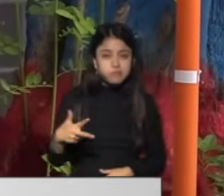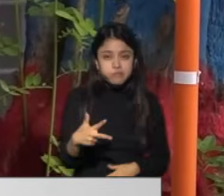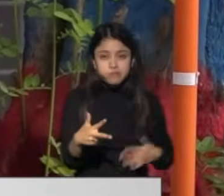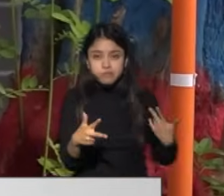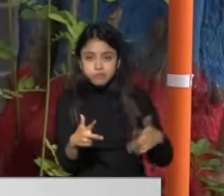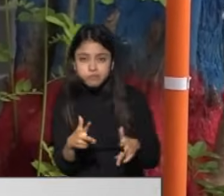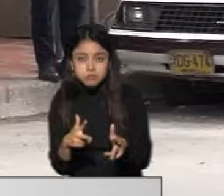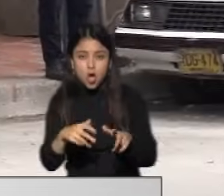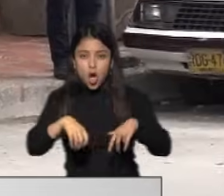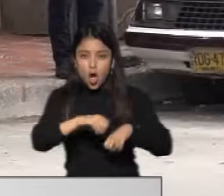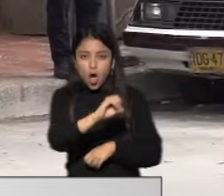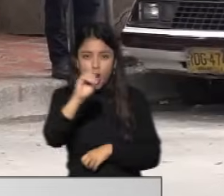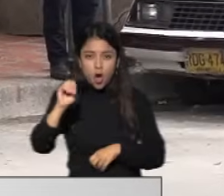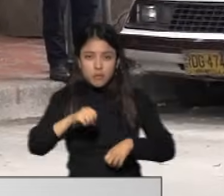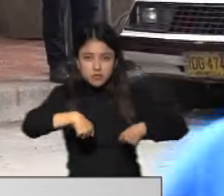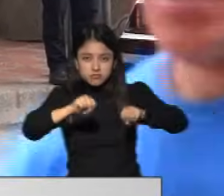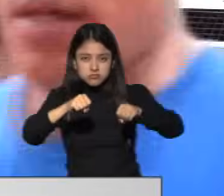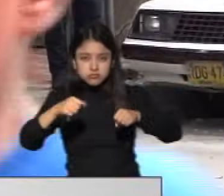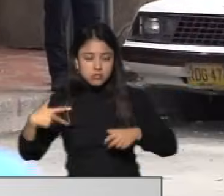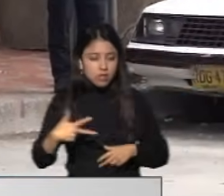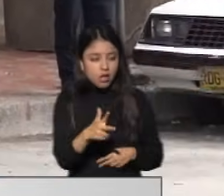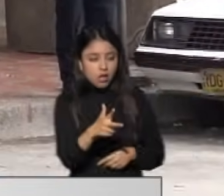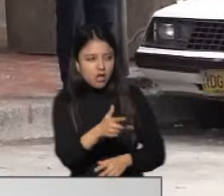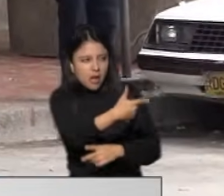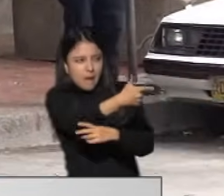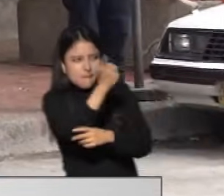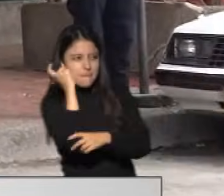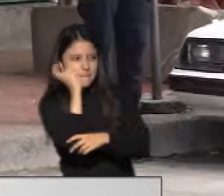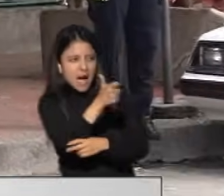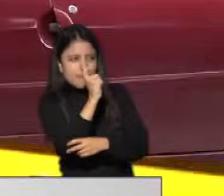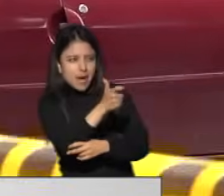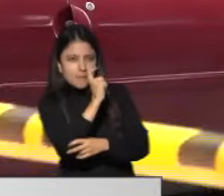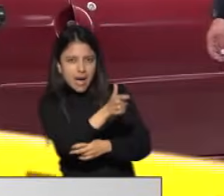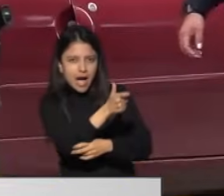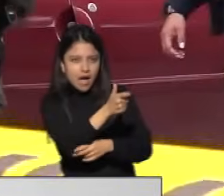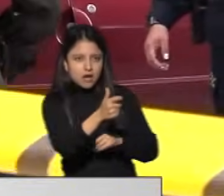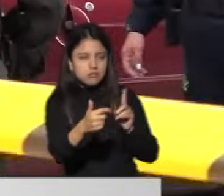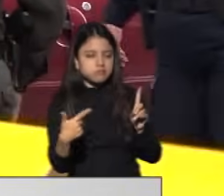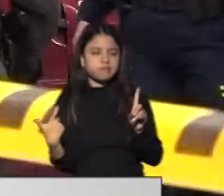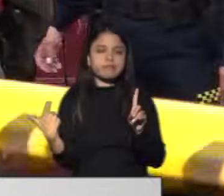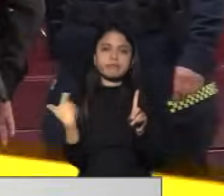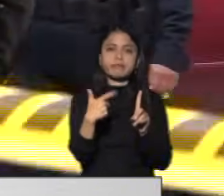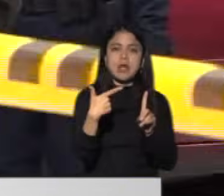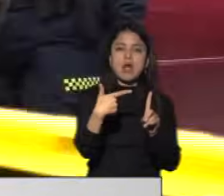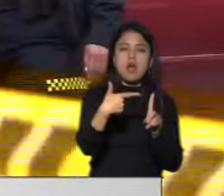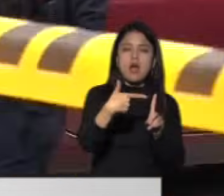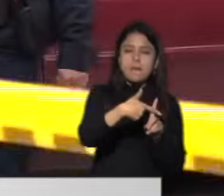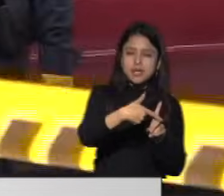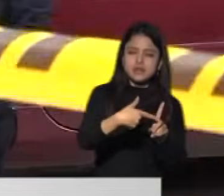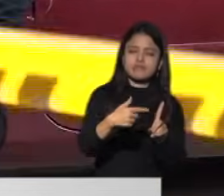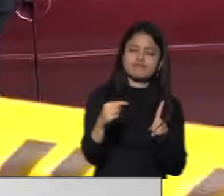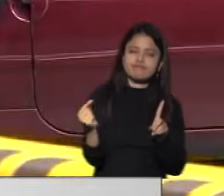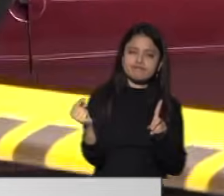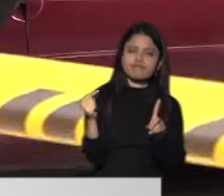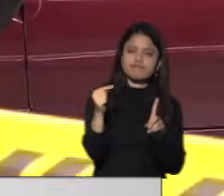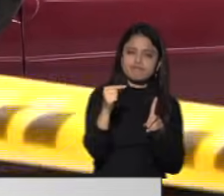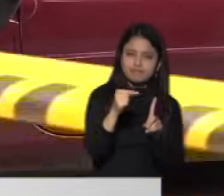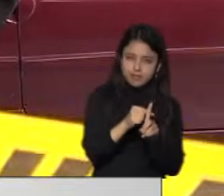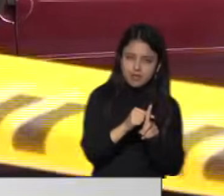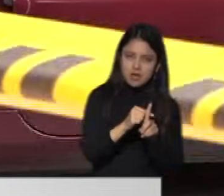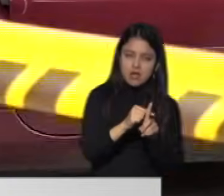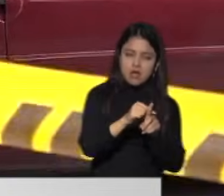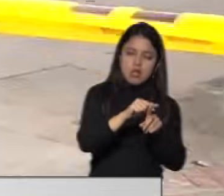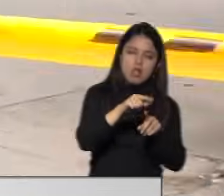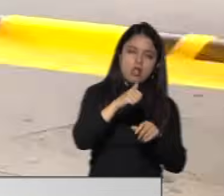en motocicleta y un sicario. Le propinó 3 impactos de arma de fuego que llevaron inmediatamente a su